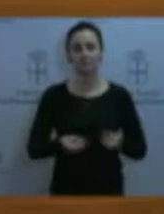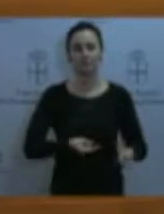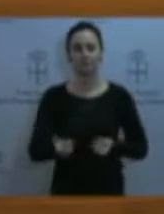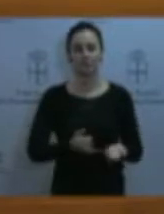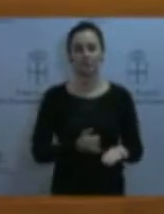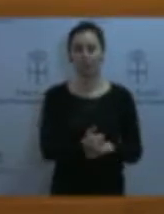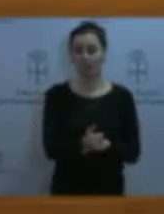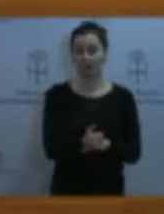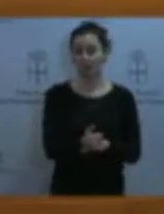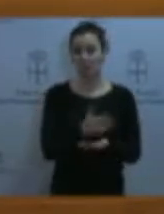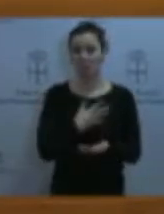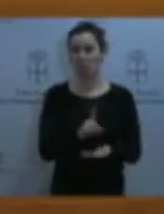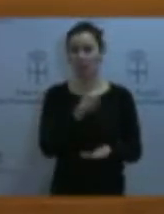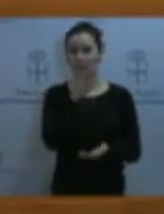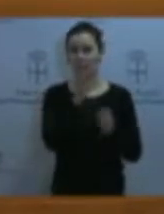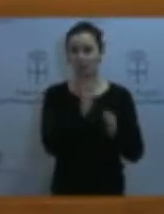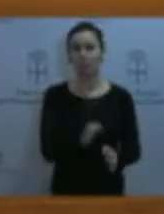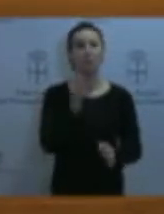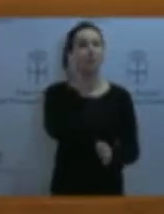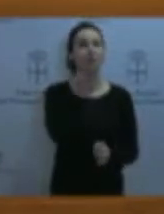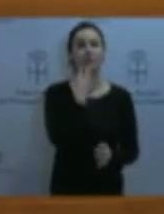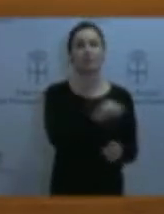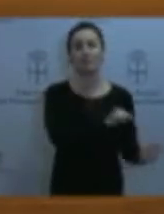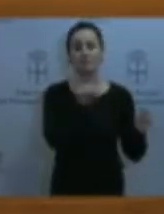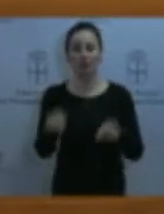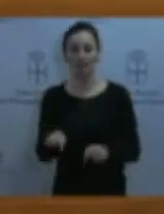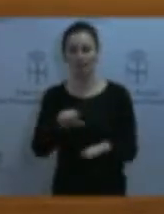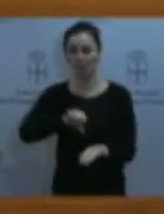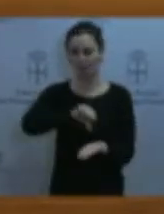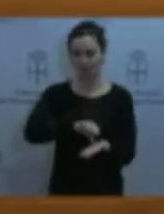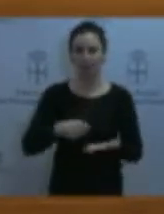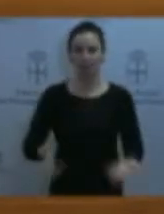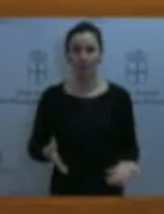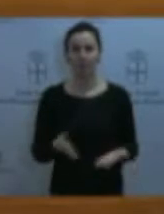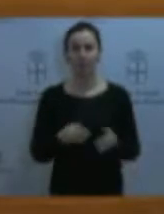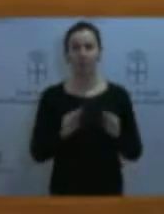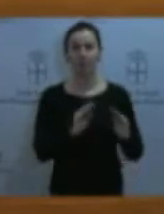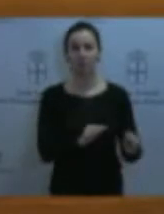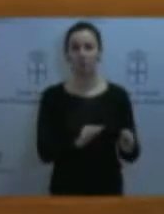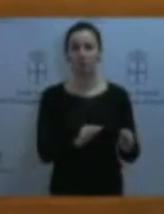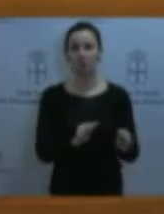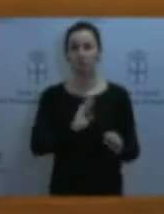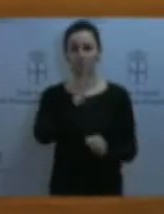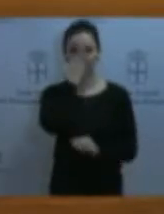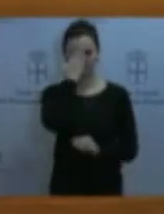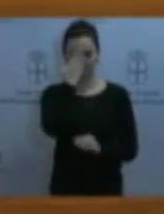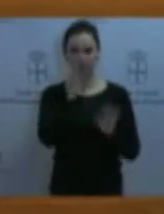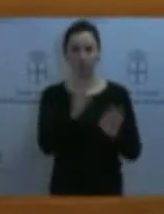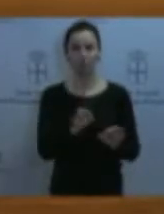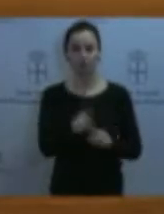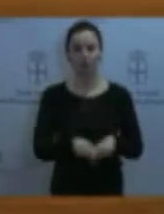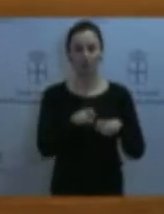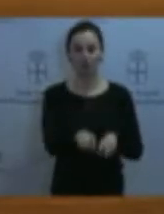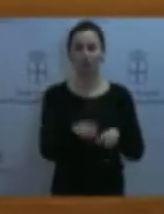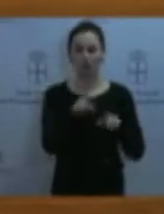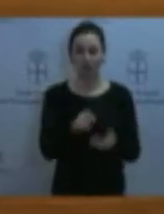mujeres jóvenes. La mayor parte de la titularidad, además, de las explotaciones agrarias, está en manos de personas mayores de 65